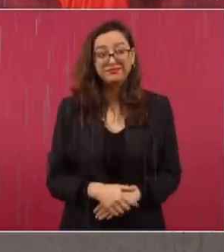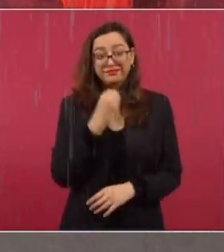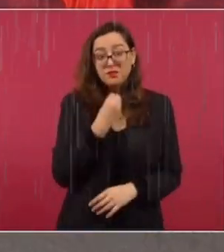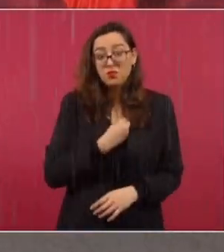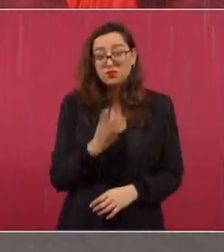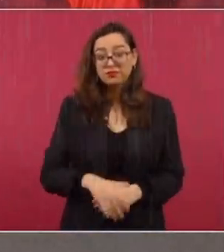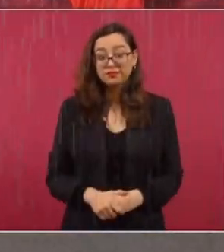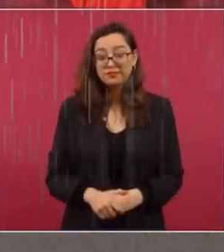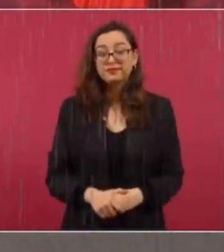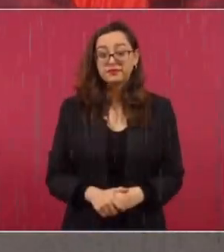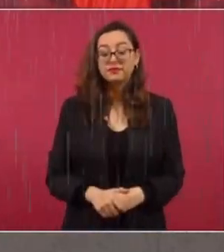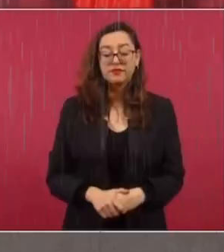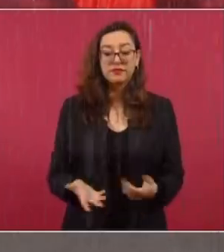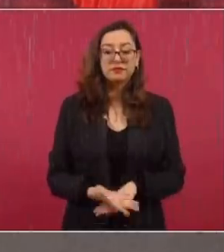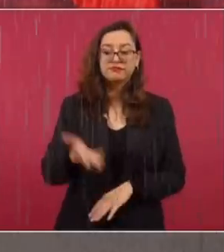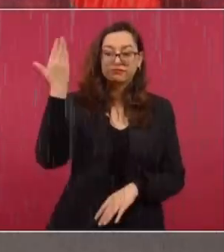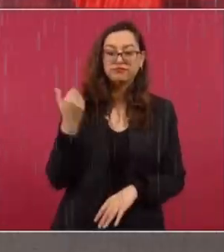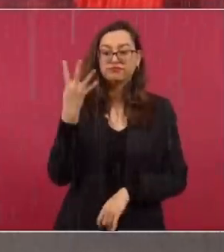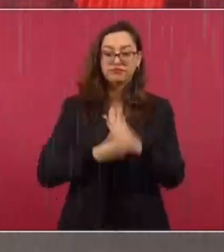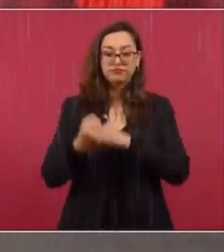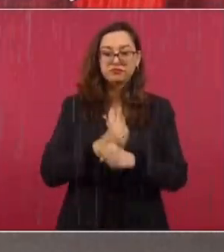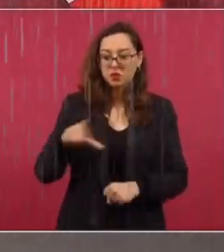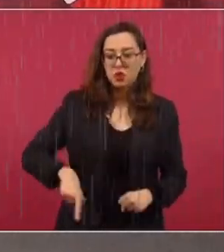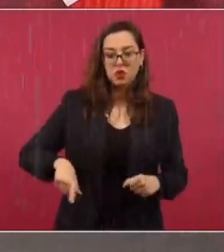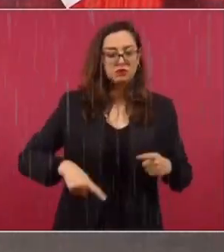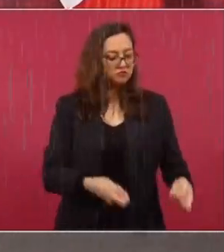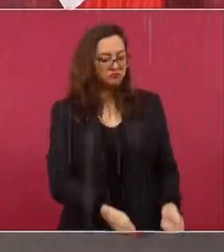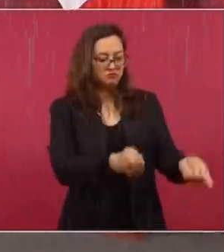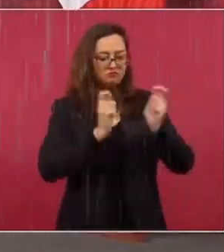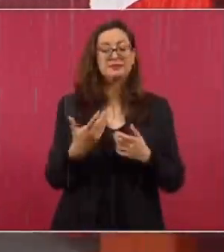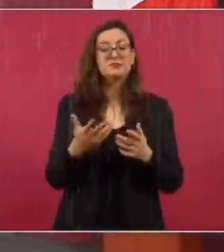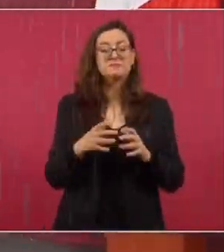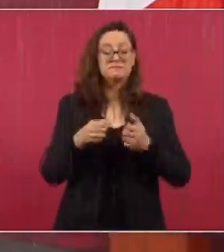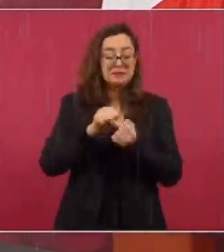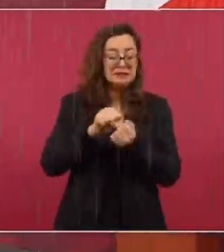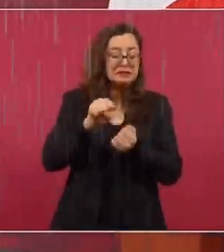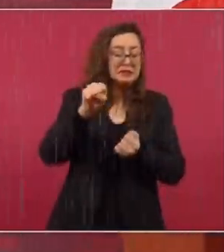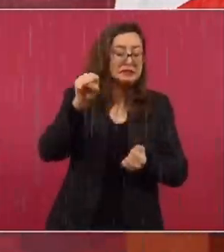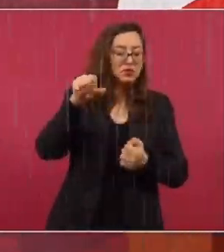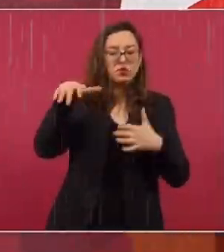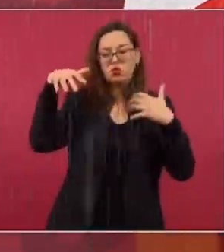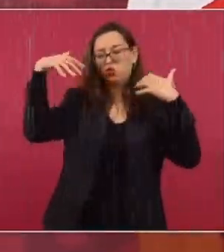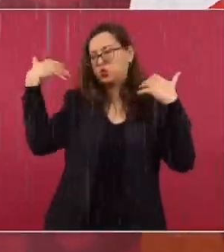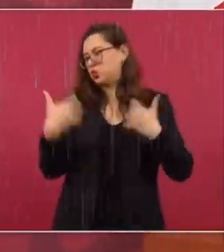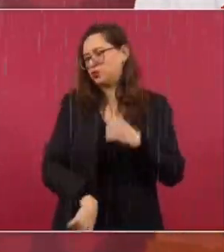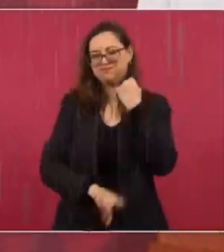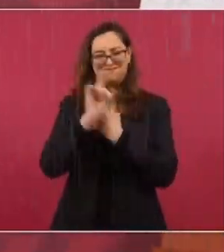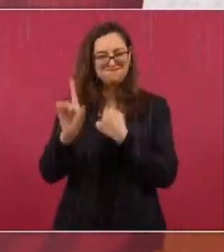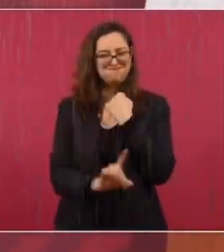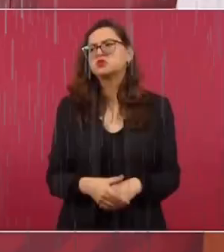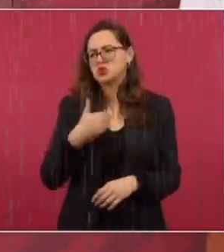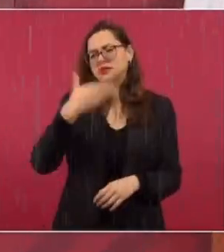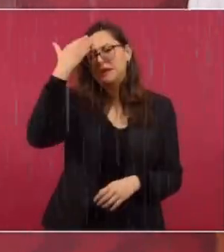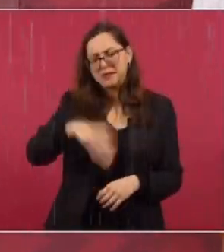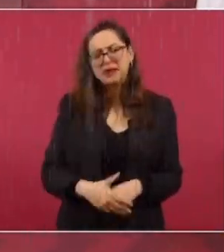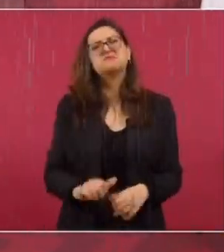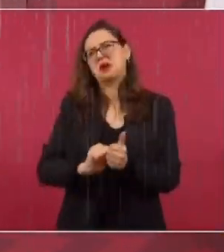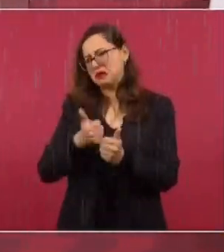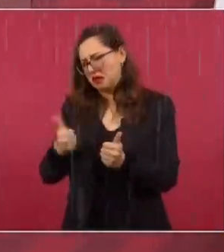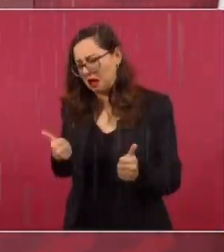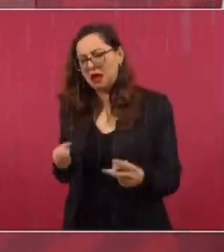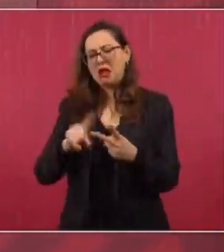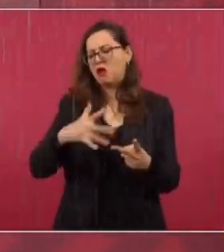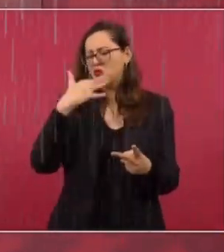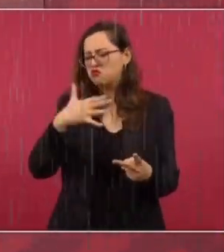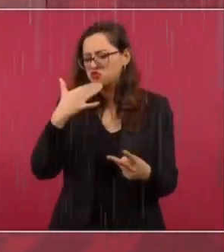Cuando llegamos nosotros al gobierno, sabíamos que nos íbamos a encontrar pues un gran rezago, mucho atraso, mucha corrupción.